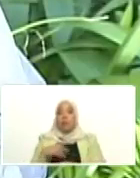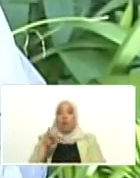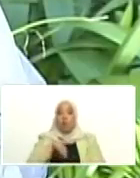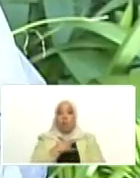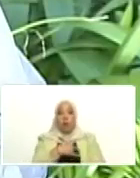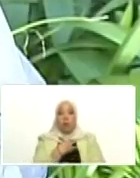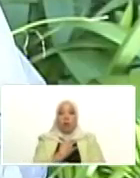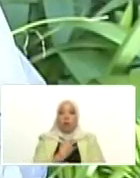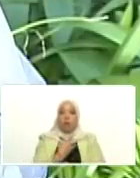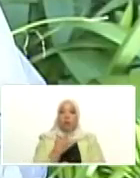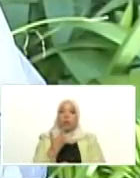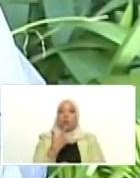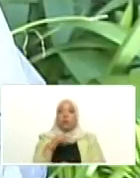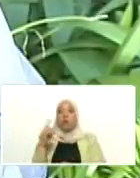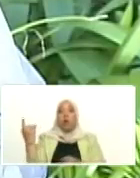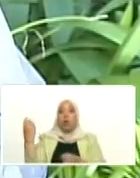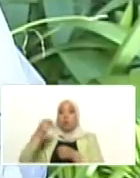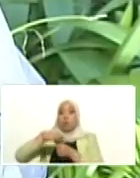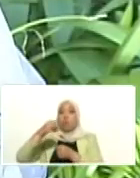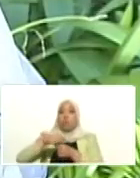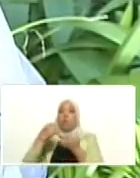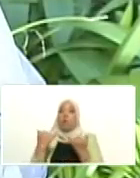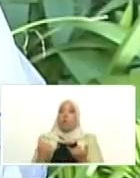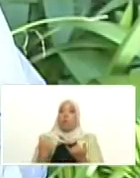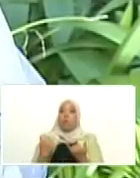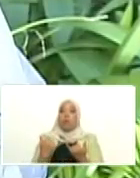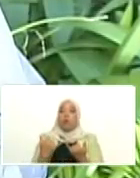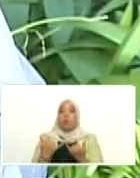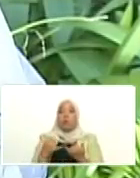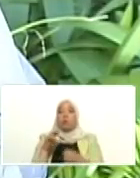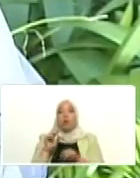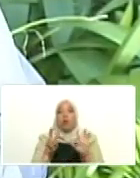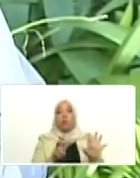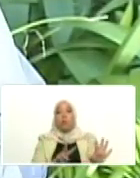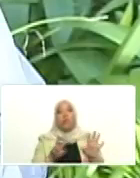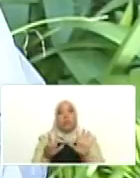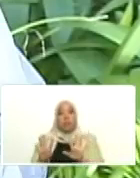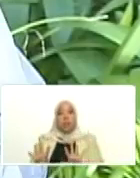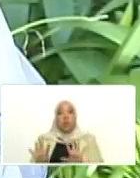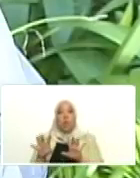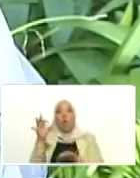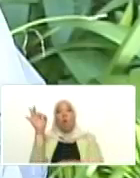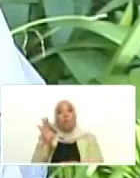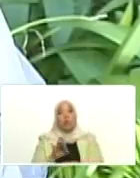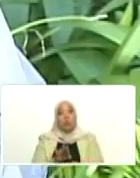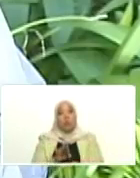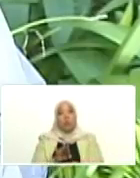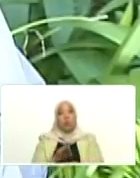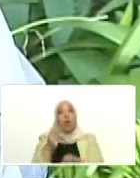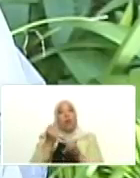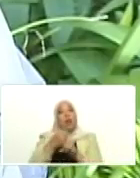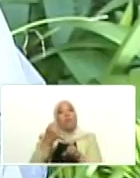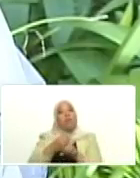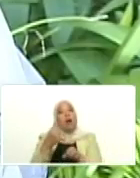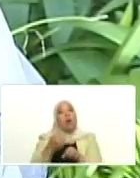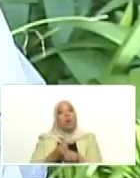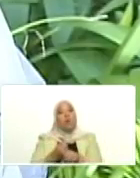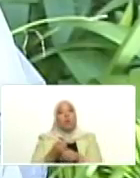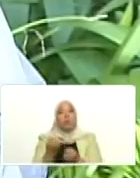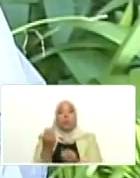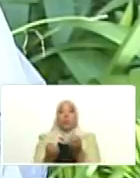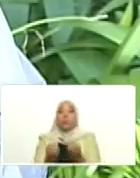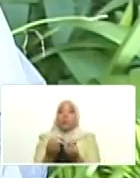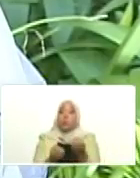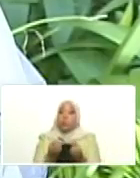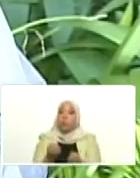humanidad. Con estas intervenciones llegaríamos a un 79% en los trabajos de